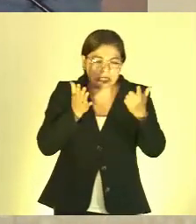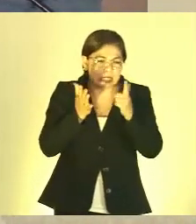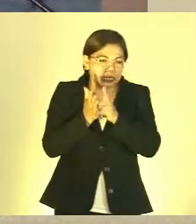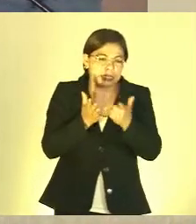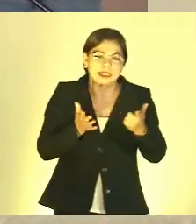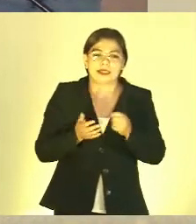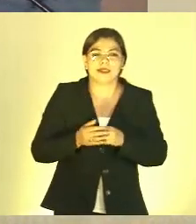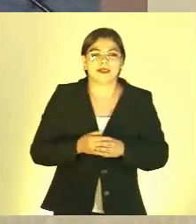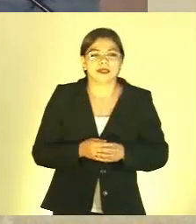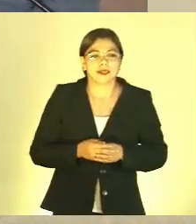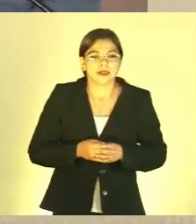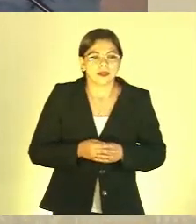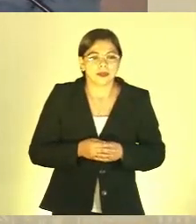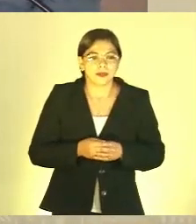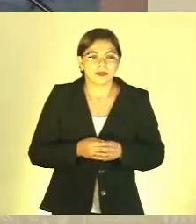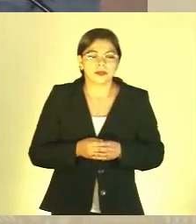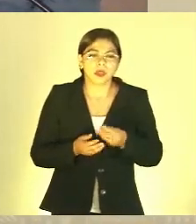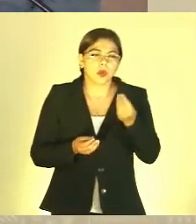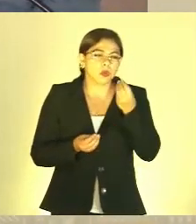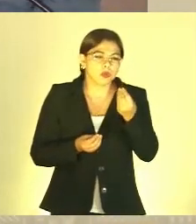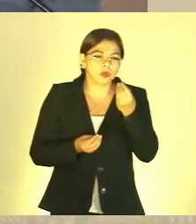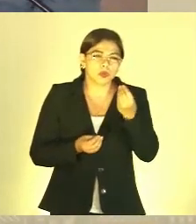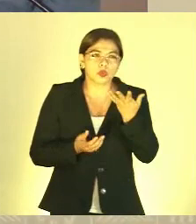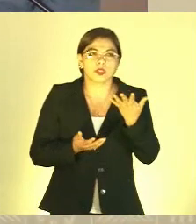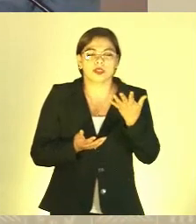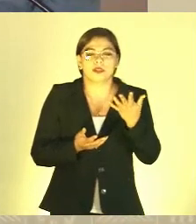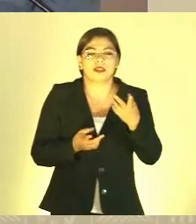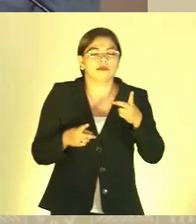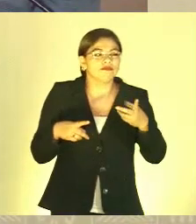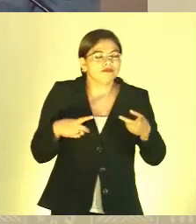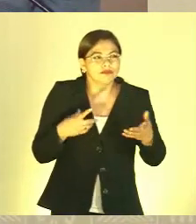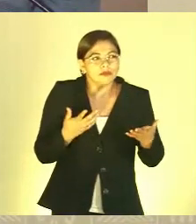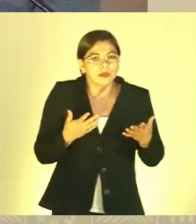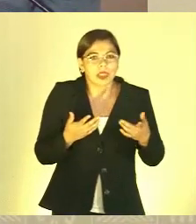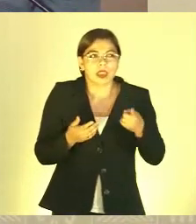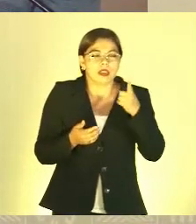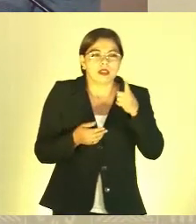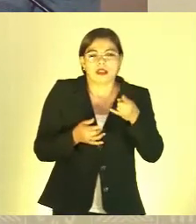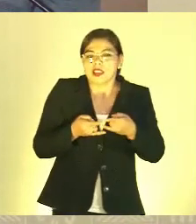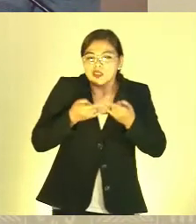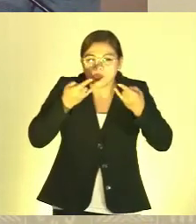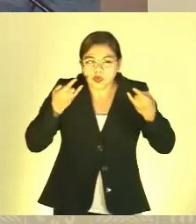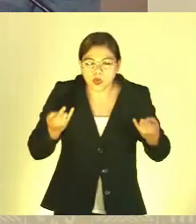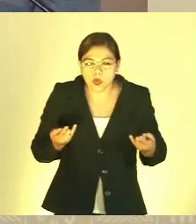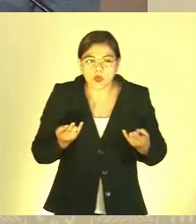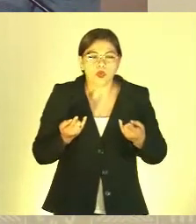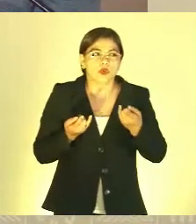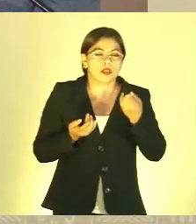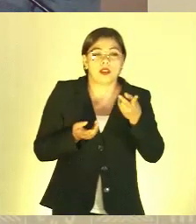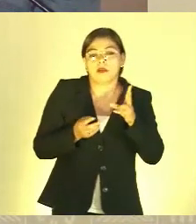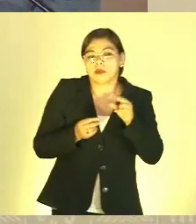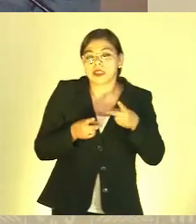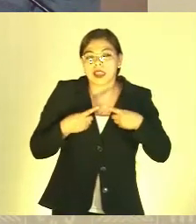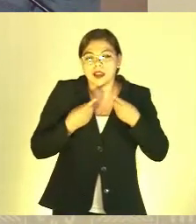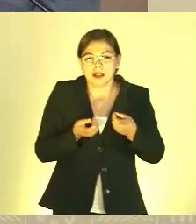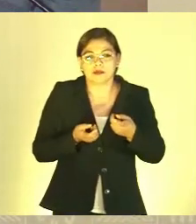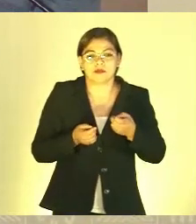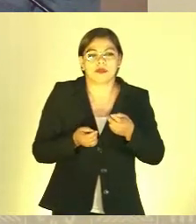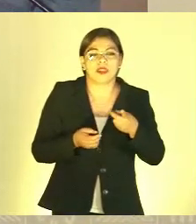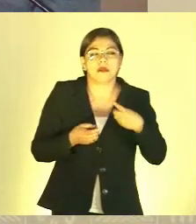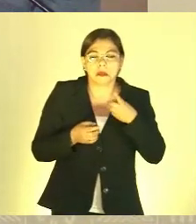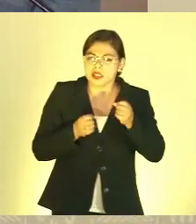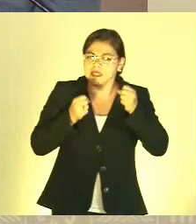llena de muchas aventuras y que no van a dejar a nadie, eso sí, se los